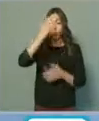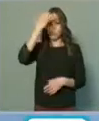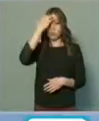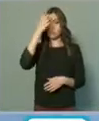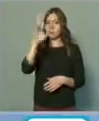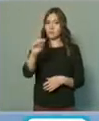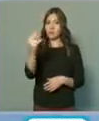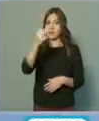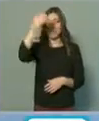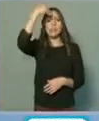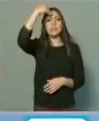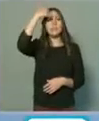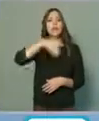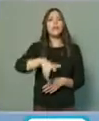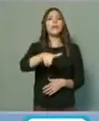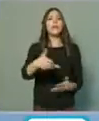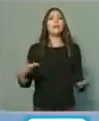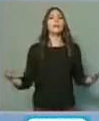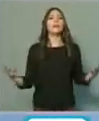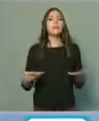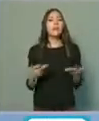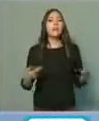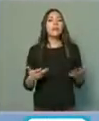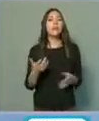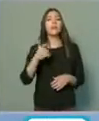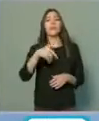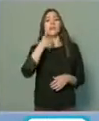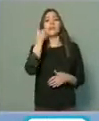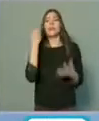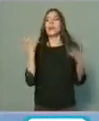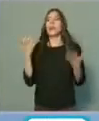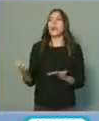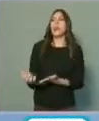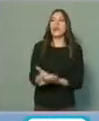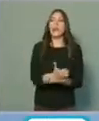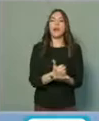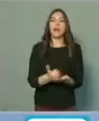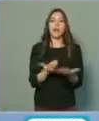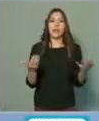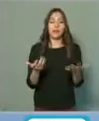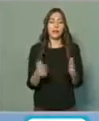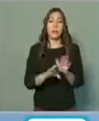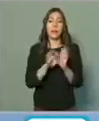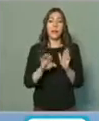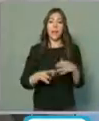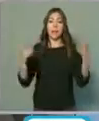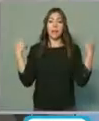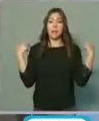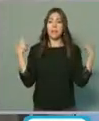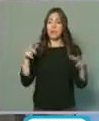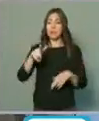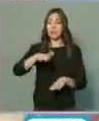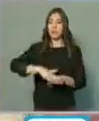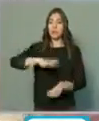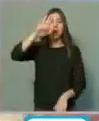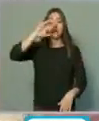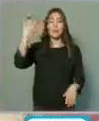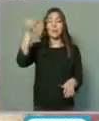saber, saber hacer y querer hacer. Y díganme si no. Los maestros que más recuerdan